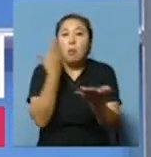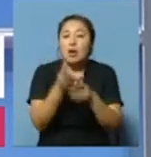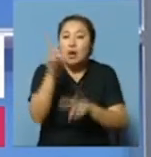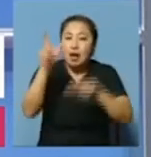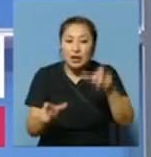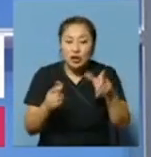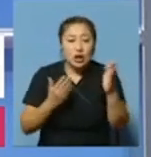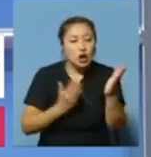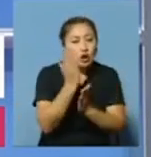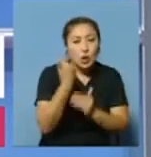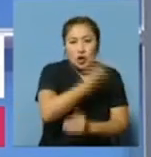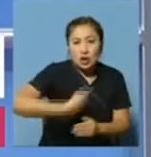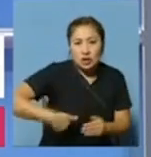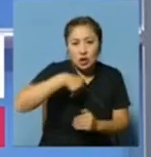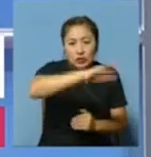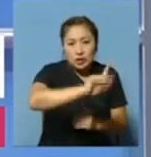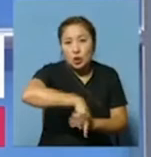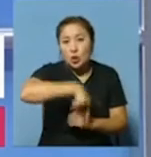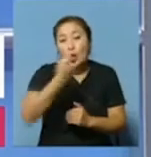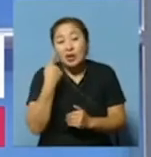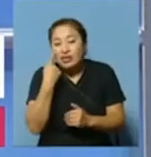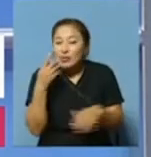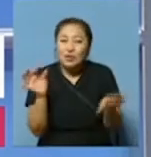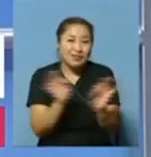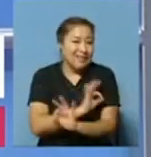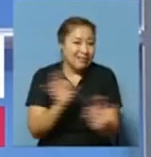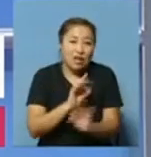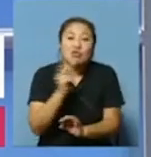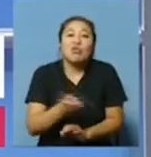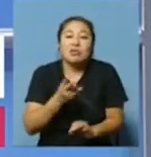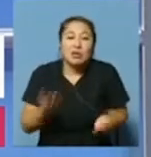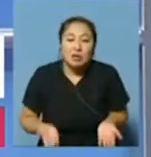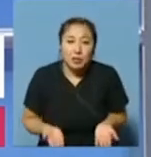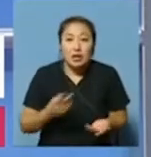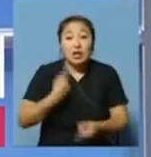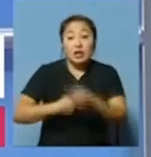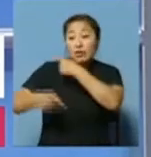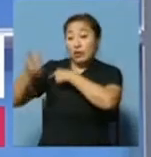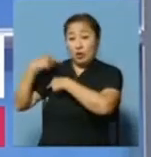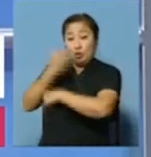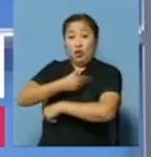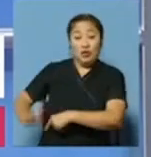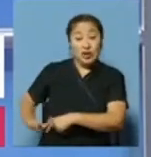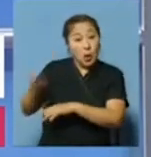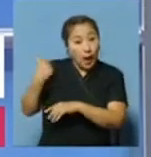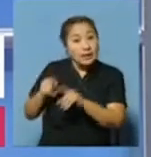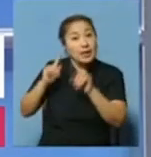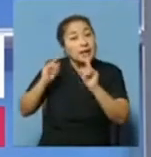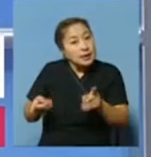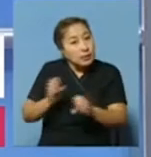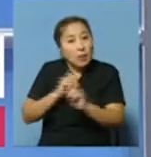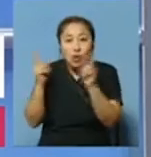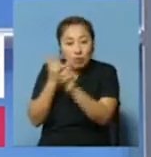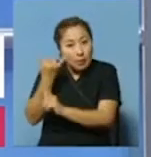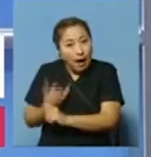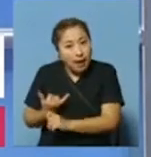gente entre seguir con un gobierno que vimos que ya no funciona y volver un gobierno anterior que también ha dejado muchos